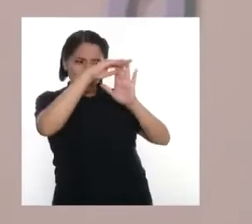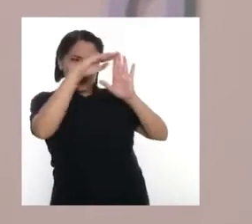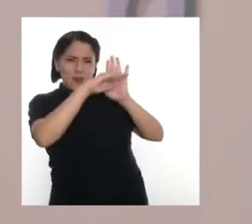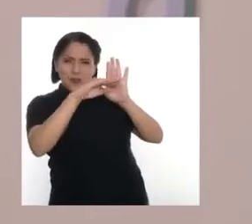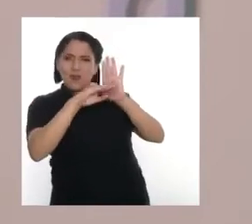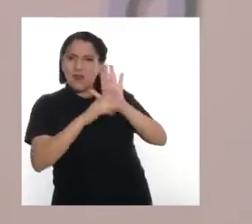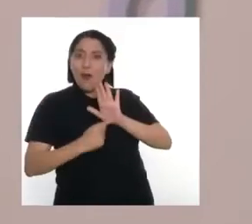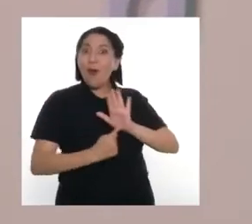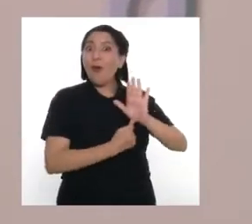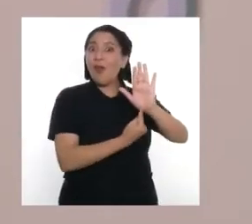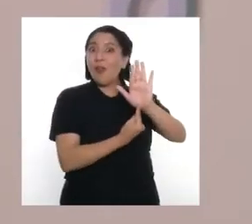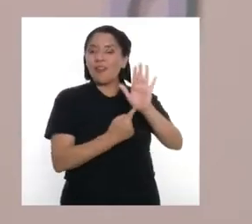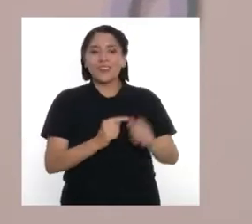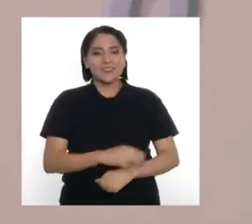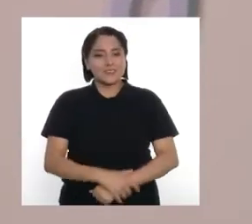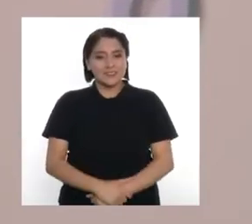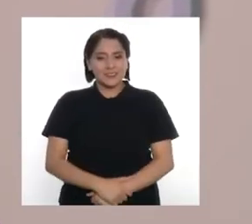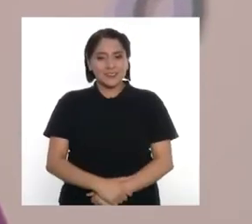pequeña presentación para ustedes.